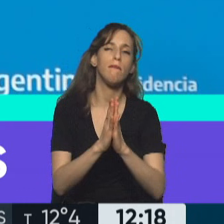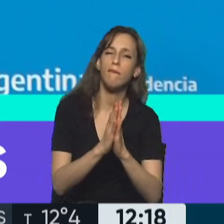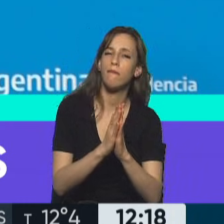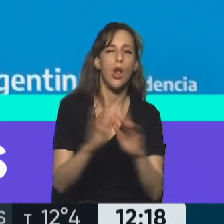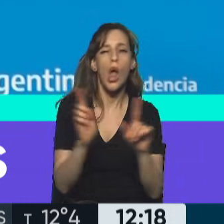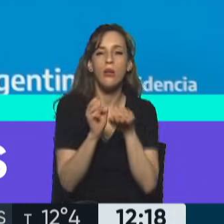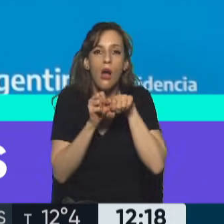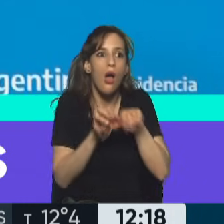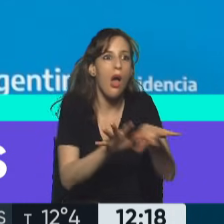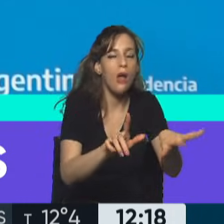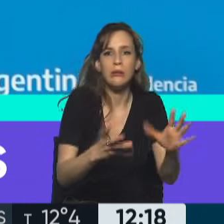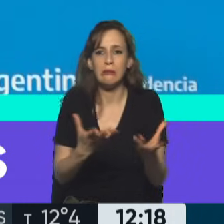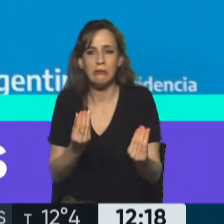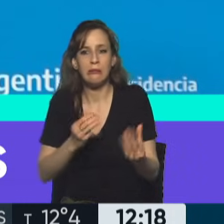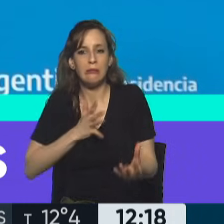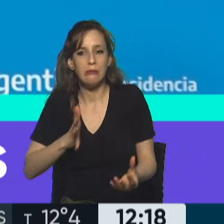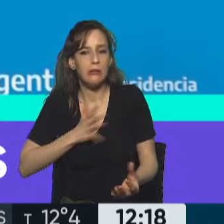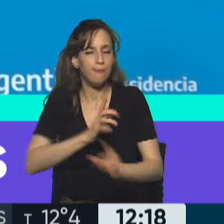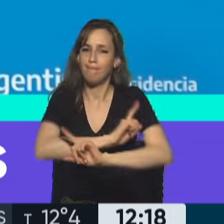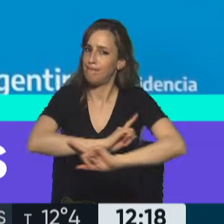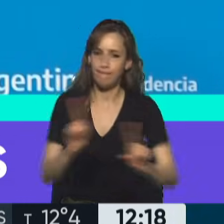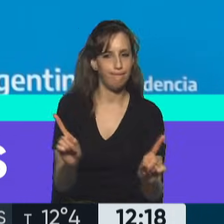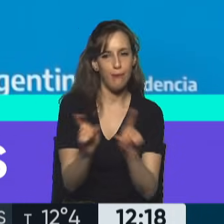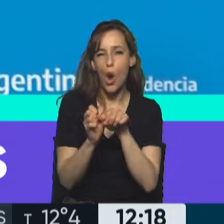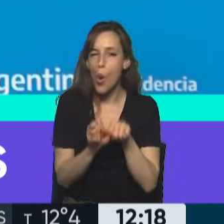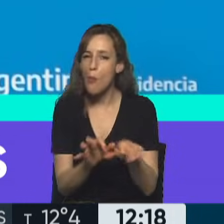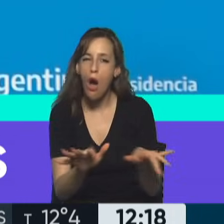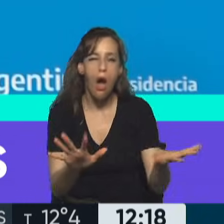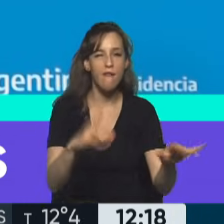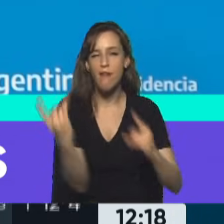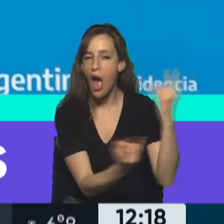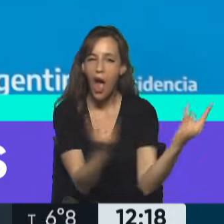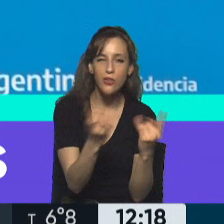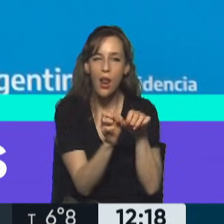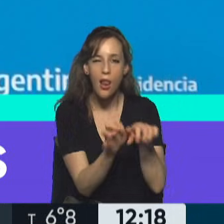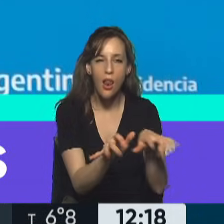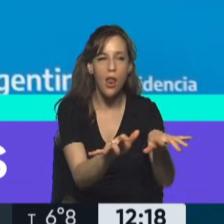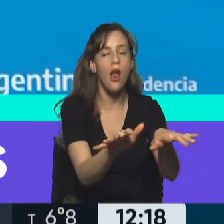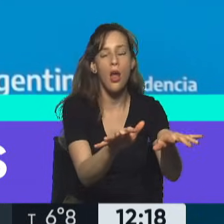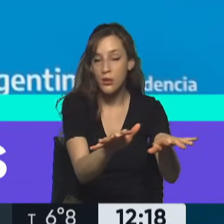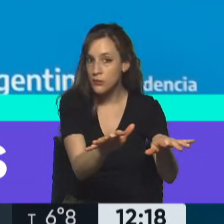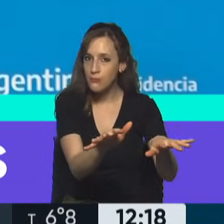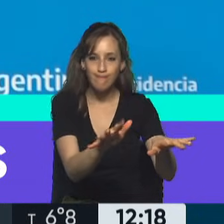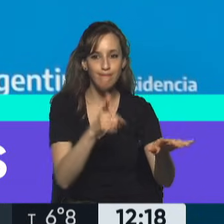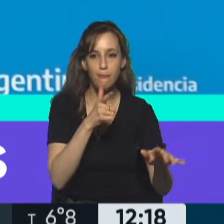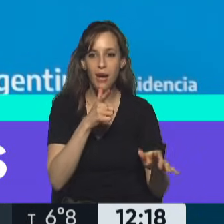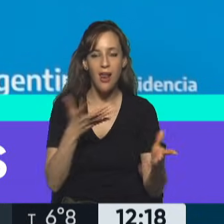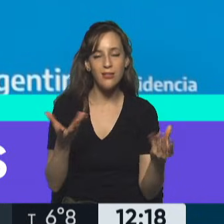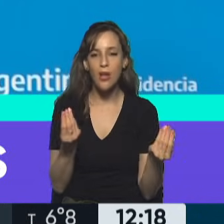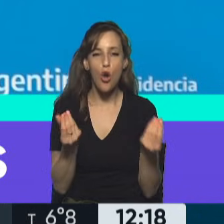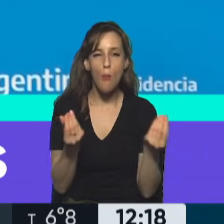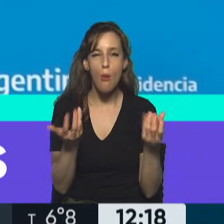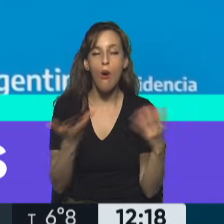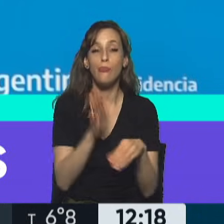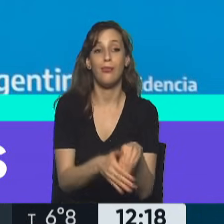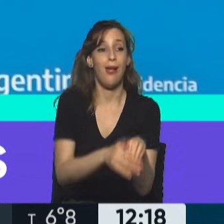generar temor a la población o de generar rumores o de generar falsas expectativas, porque pareciera, lo que no nos queda muy claro es si eso de Horacio